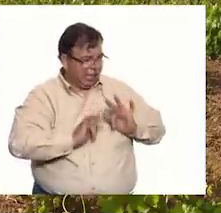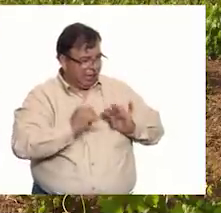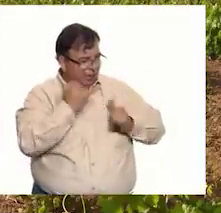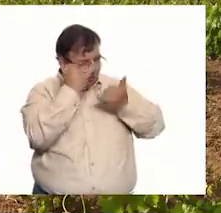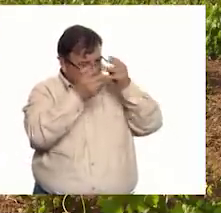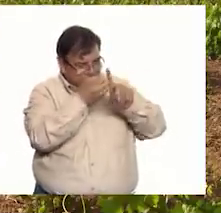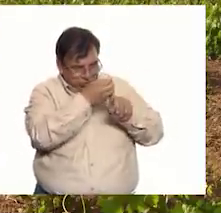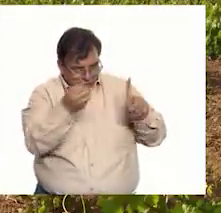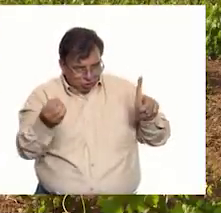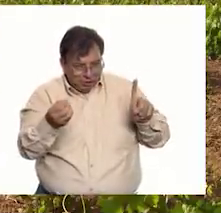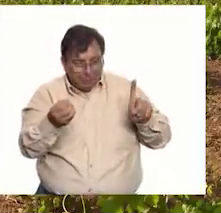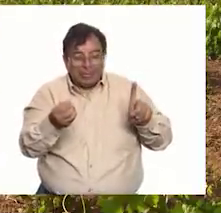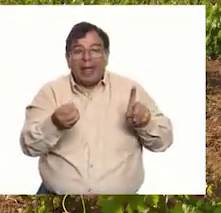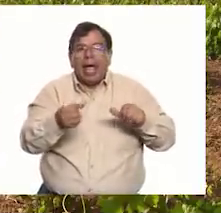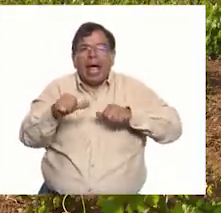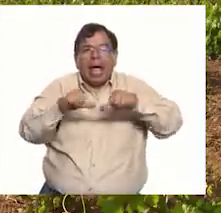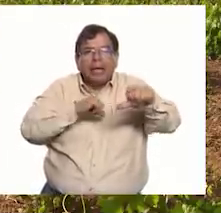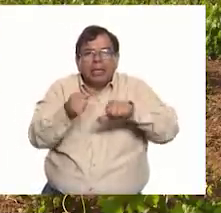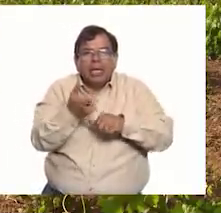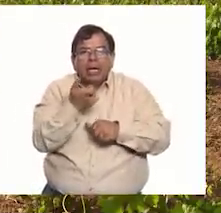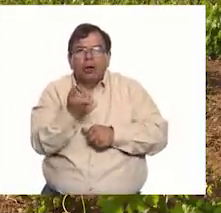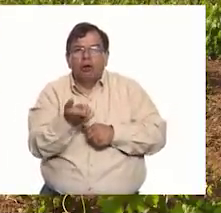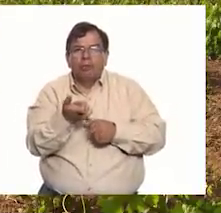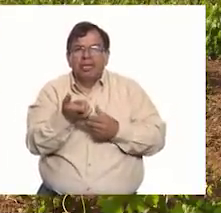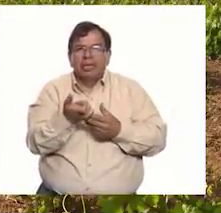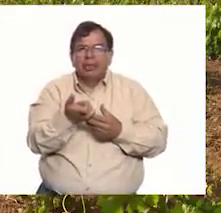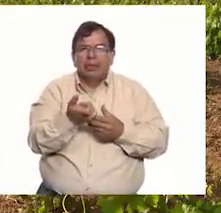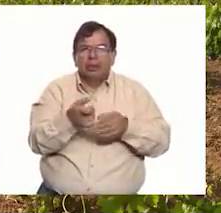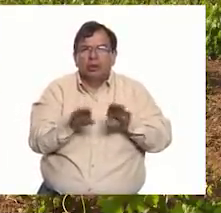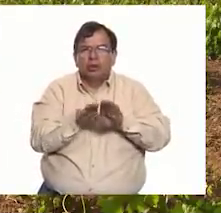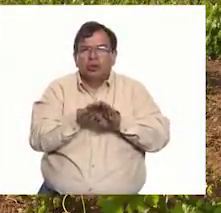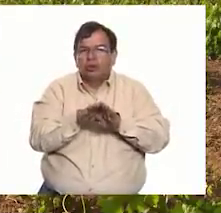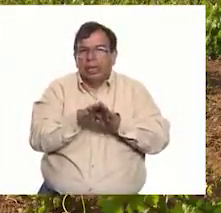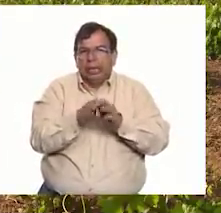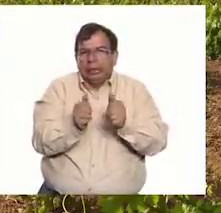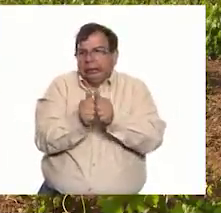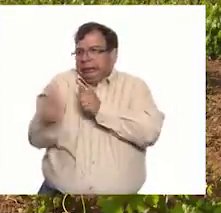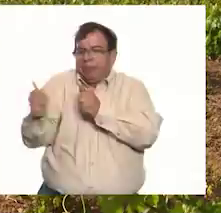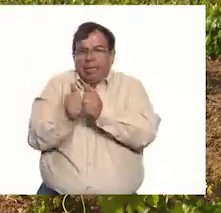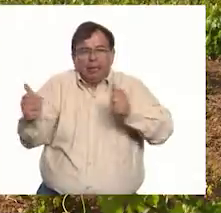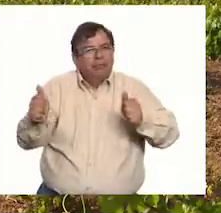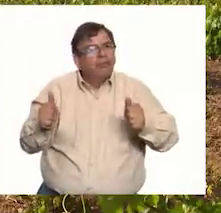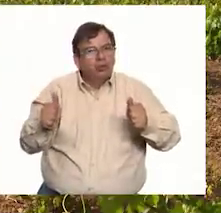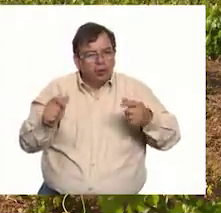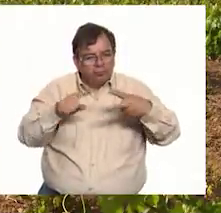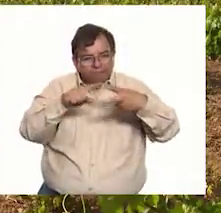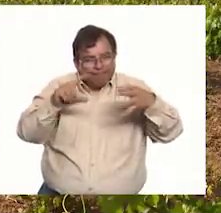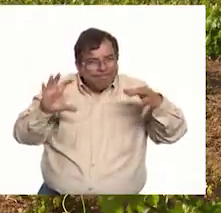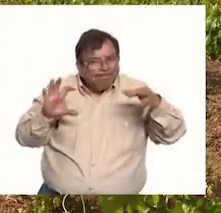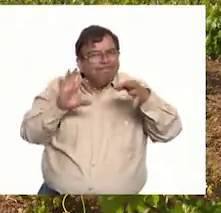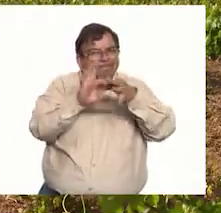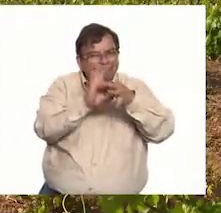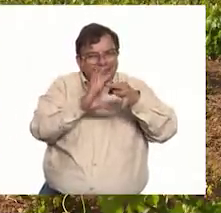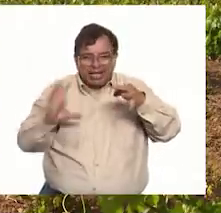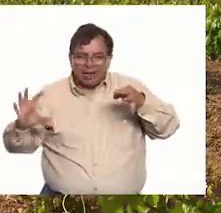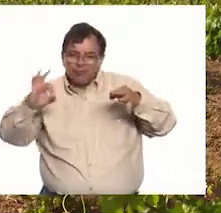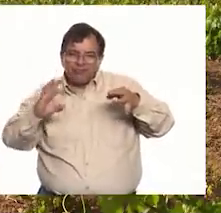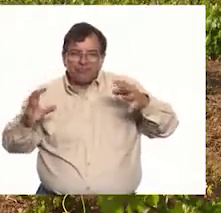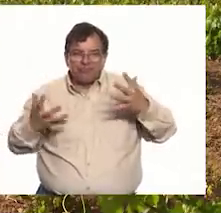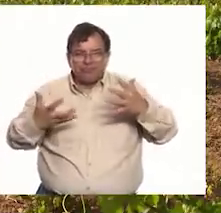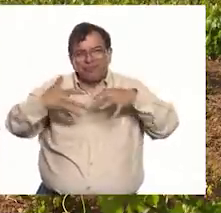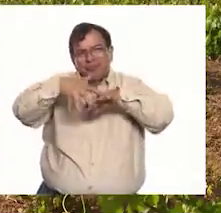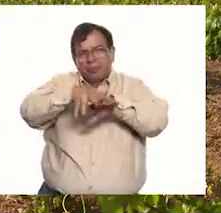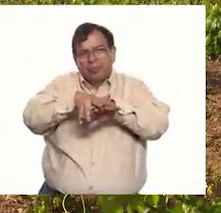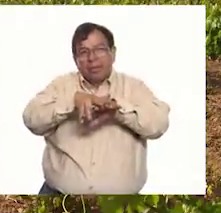considerar que las actividades económicas generalmente no están aisladas, se complementan unas con otras, y en el caso